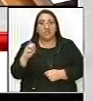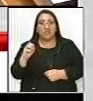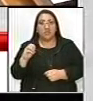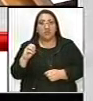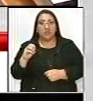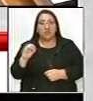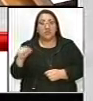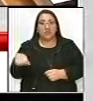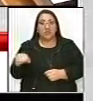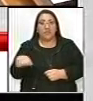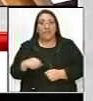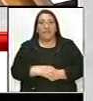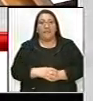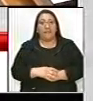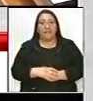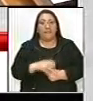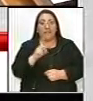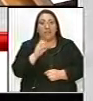Villavicencio Cárdenas, sí.